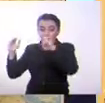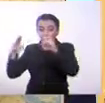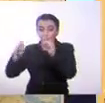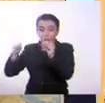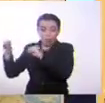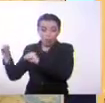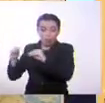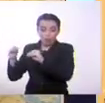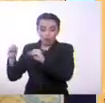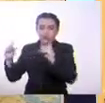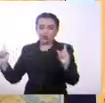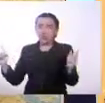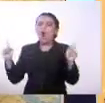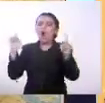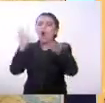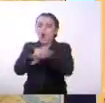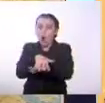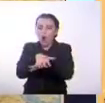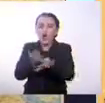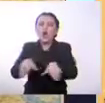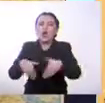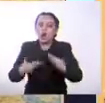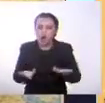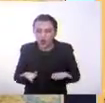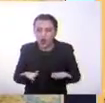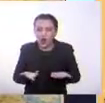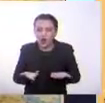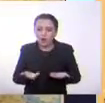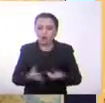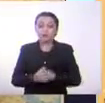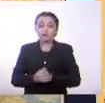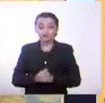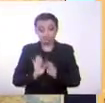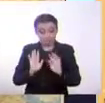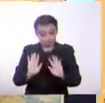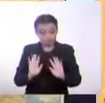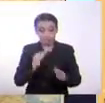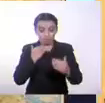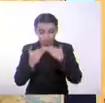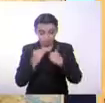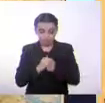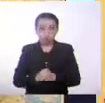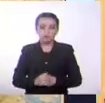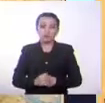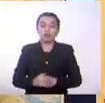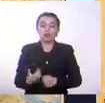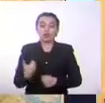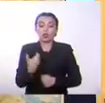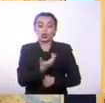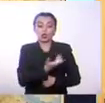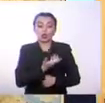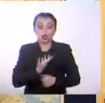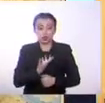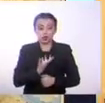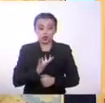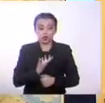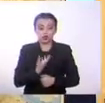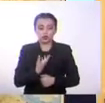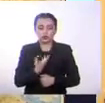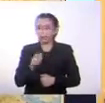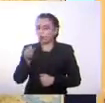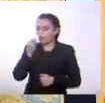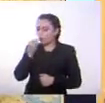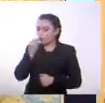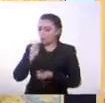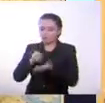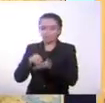el gusto por ese alimento tan sabroso que nos gusta tanto a los salvadoreños. Pero entonces Cuando hablamos